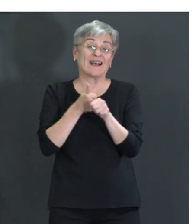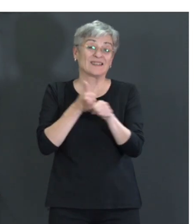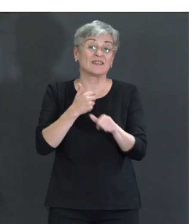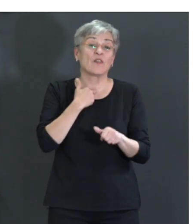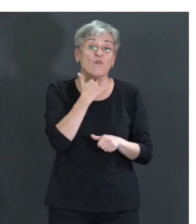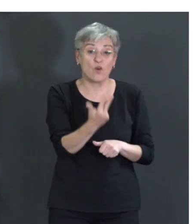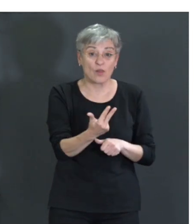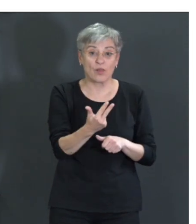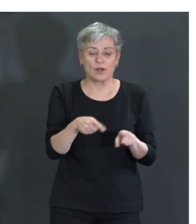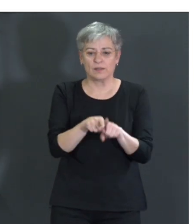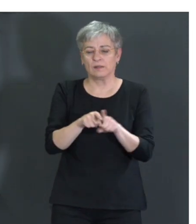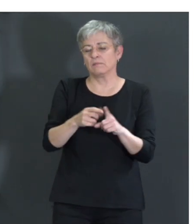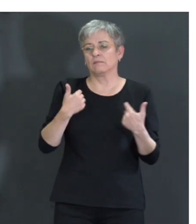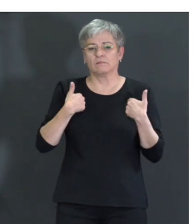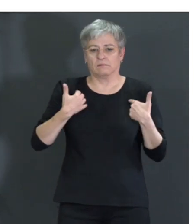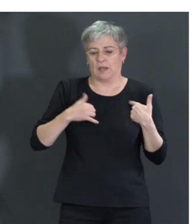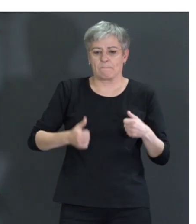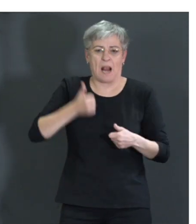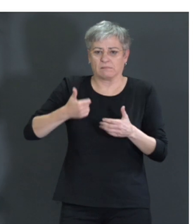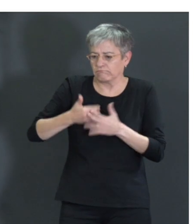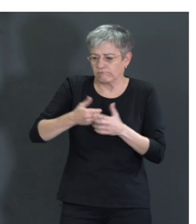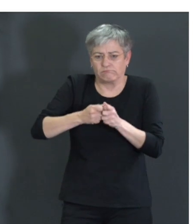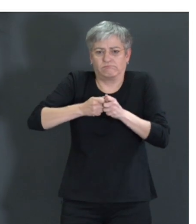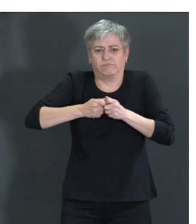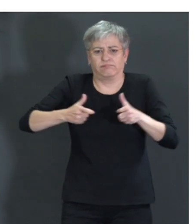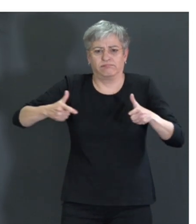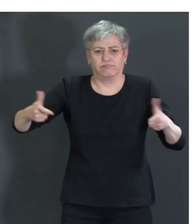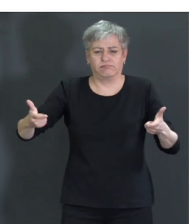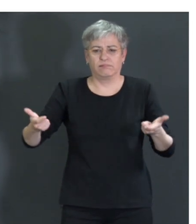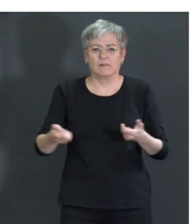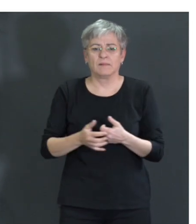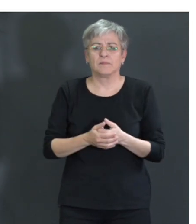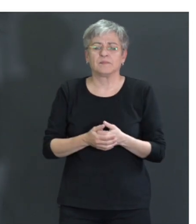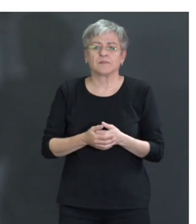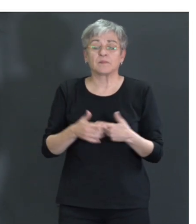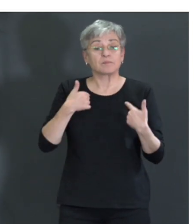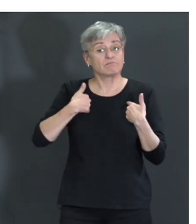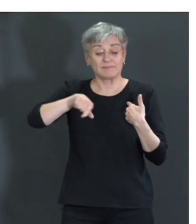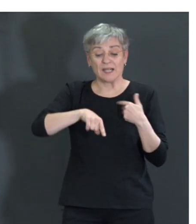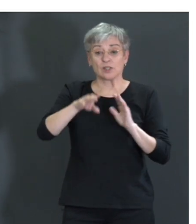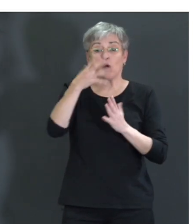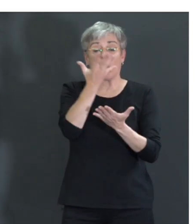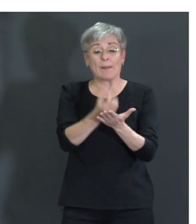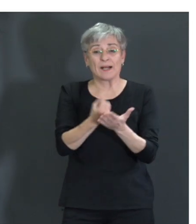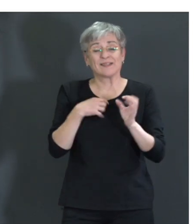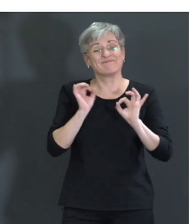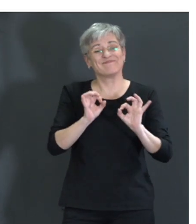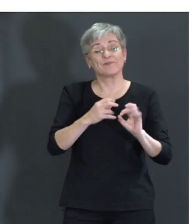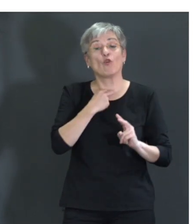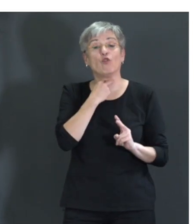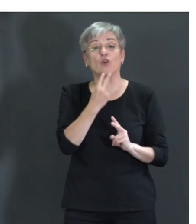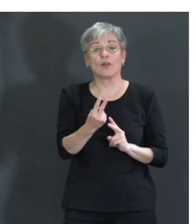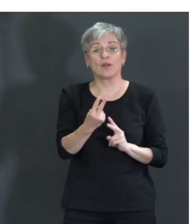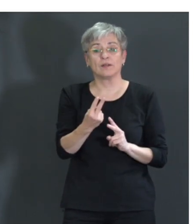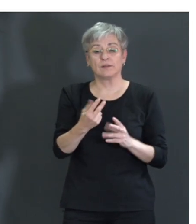voz, se han vuelto cada vez más populares en los últimos años, ¿no? Bien como indicaba Julián. Estas son aplicaciones por voz que lo que hacen es